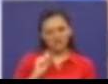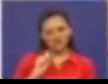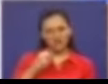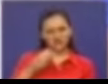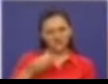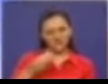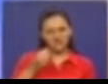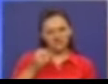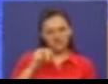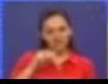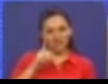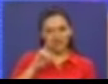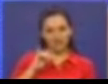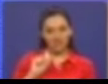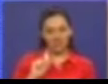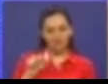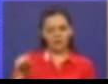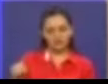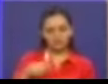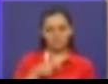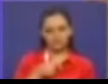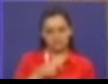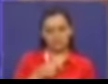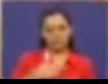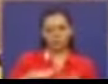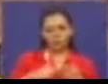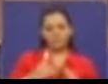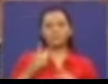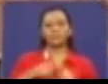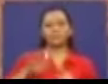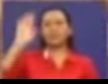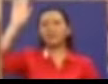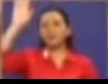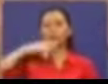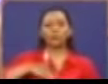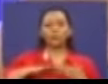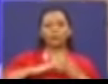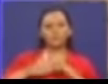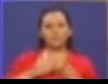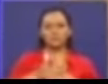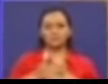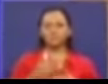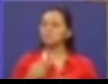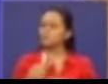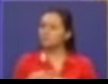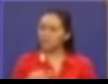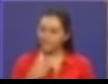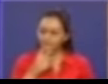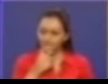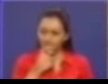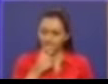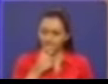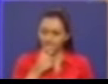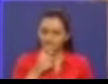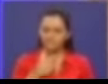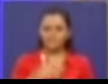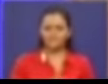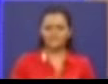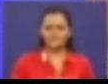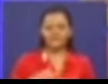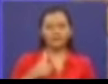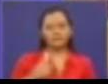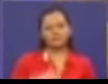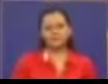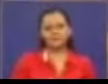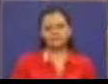iba a saludar. También una compañera me dijo, yo soy de la comunidad aquí nomás, me saluda. Y me olvidé el nombre de la comunidad. Así que mil disculpas. Y